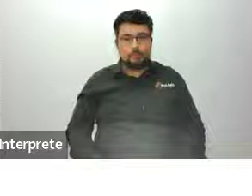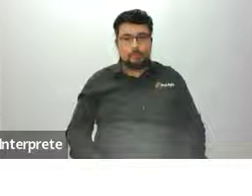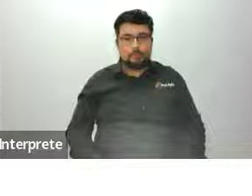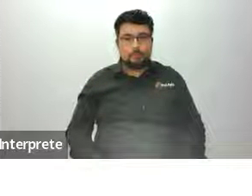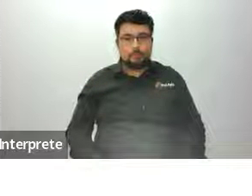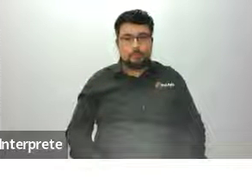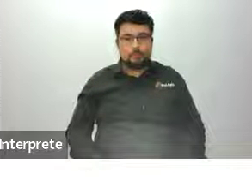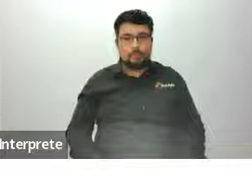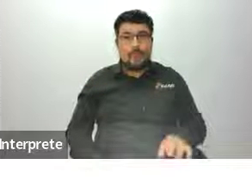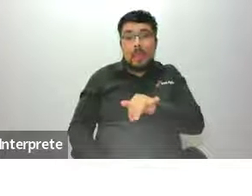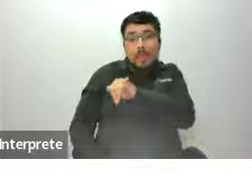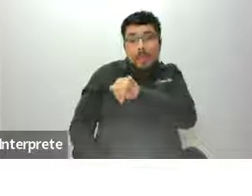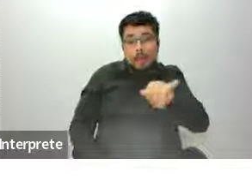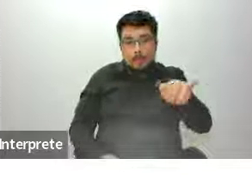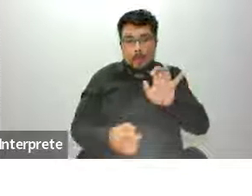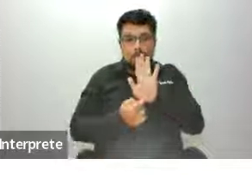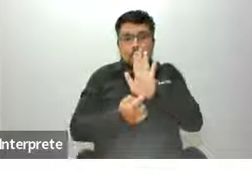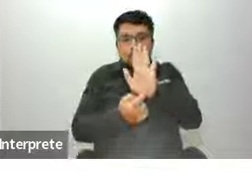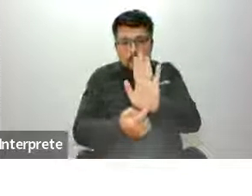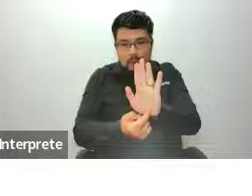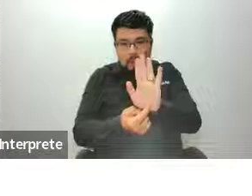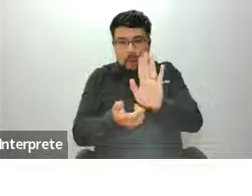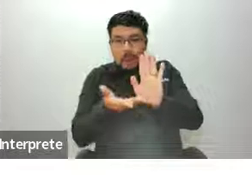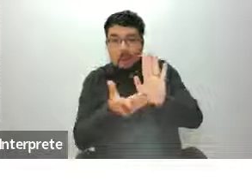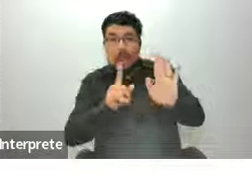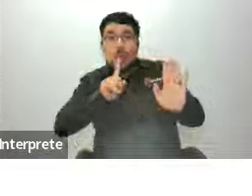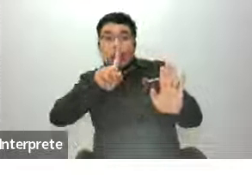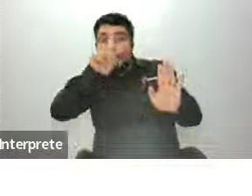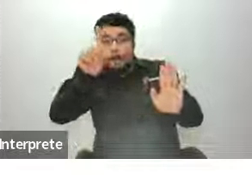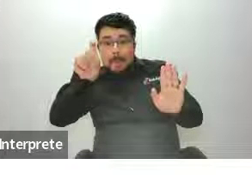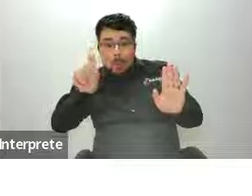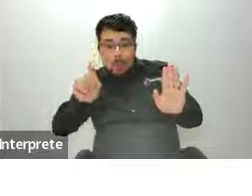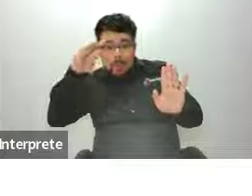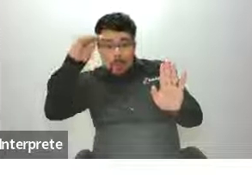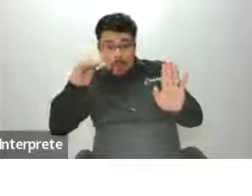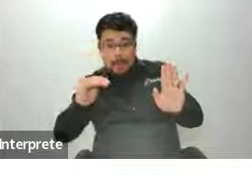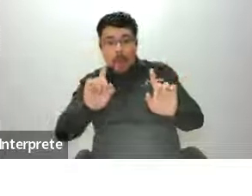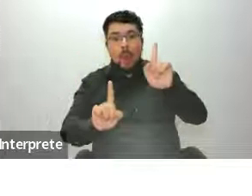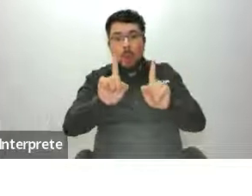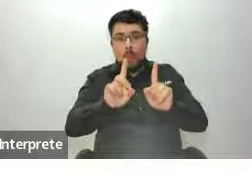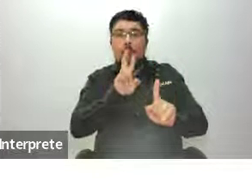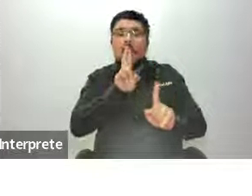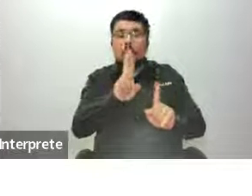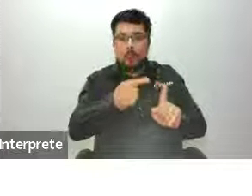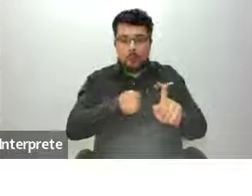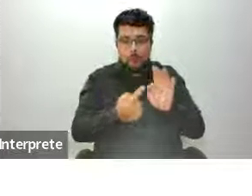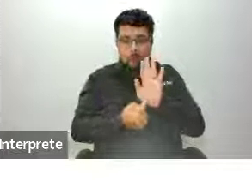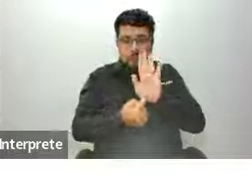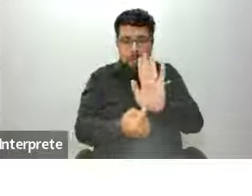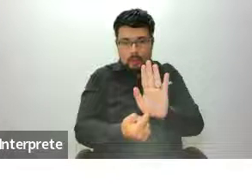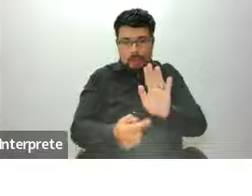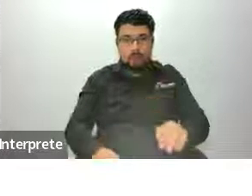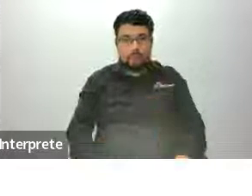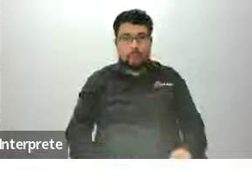a presentar las respuestas a algunas preguntas. Sin embargo, em, para hacerlo un poco